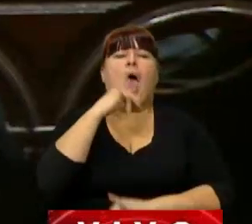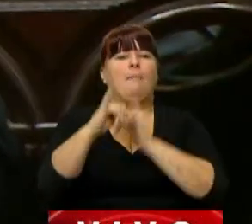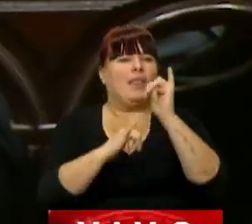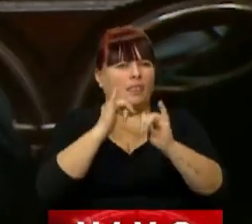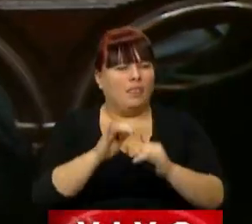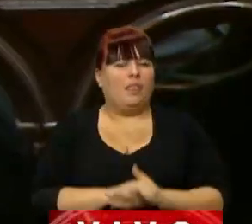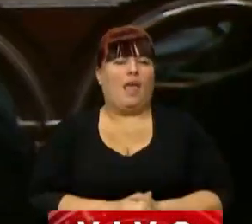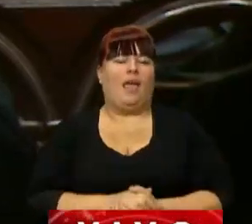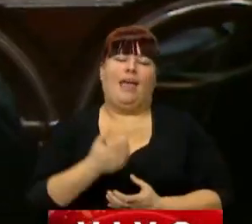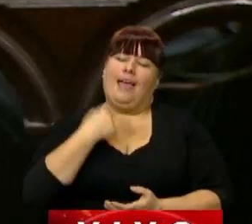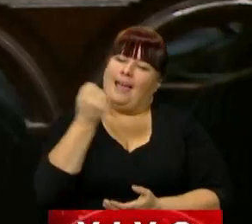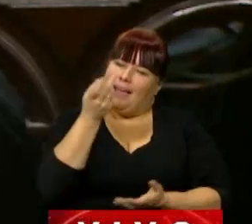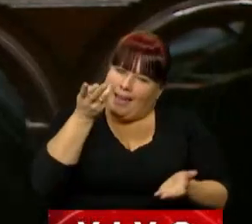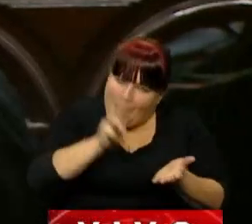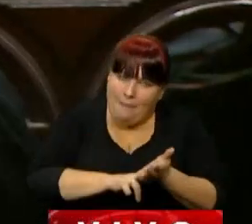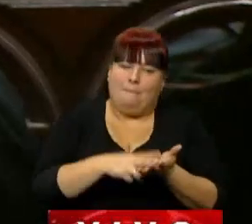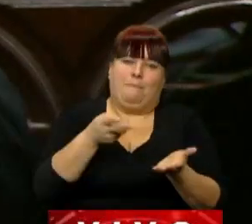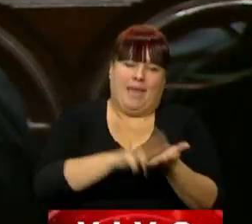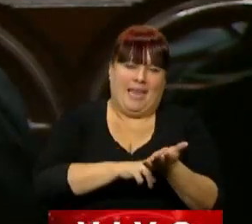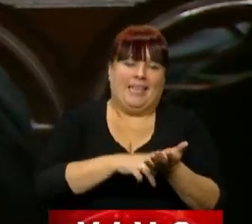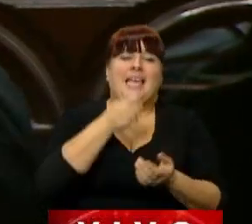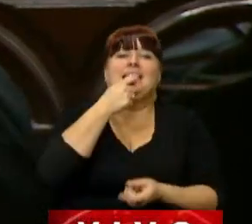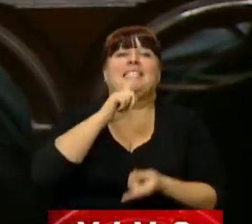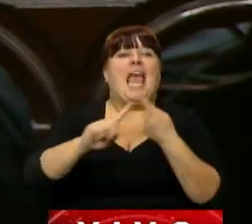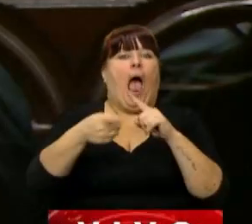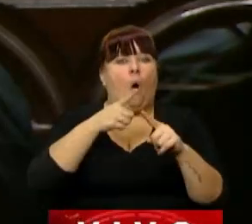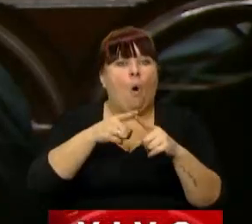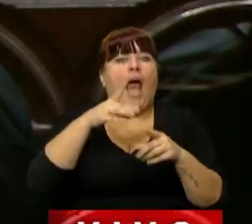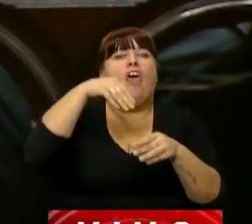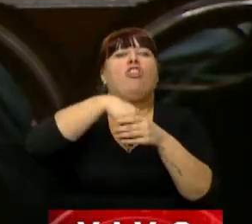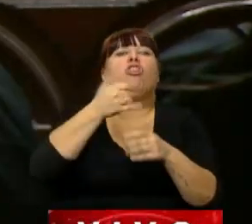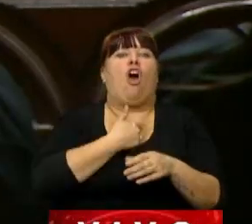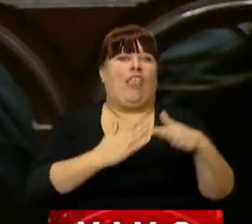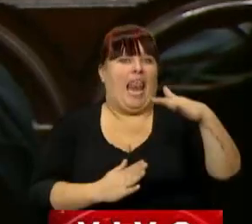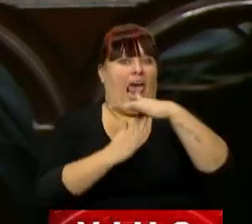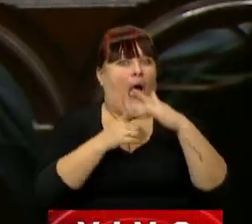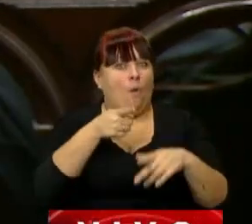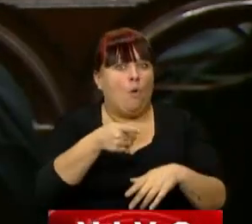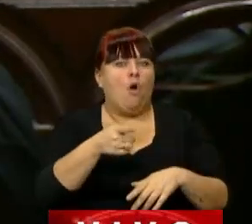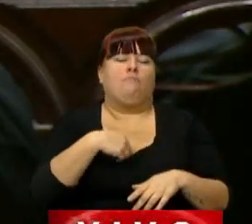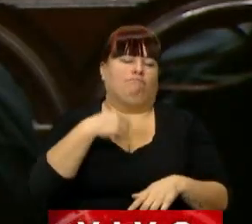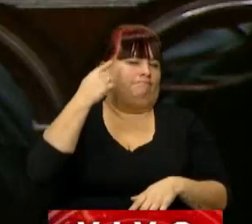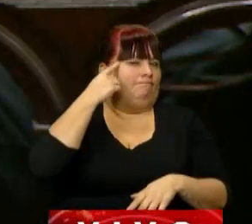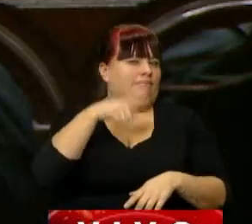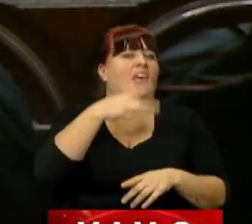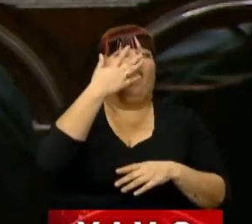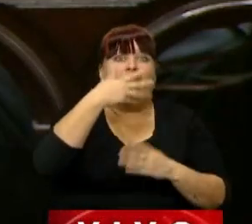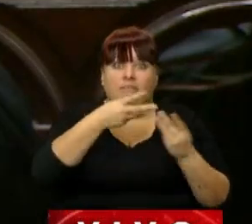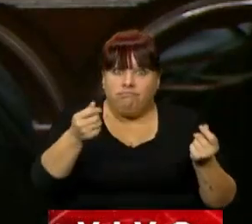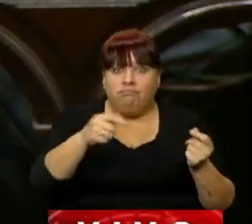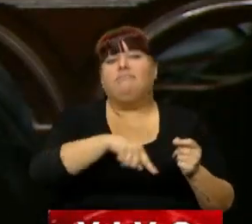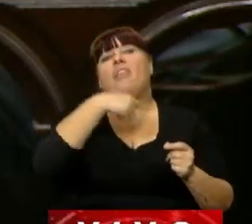decir, y insisto, que cuando se hacen acuerdos en el ámbito de labor parlamentaria, me parece que después los tenemos